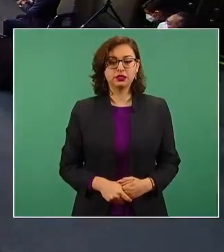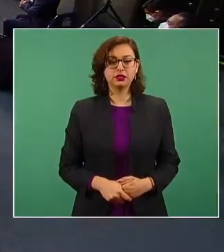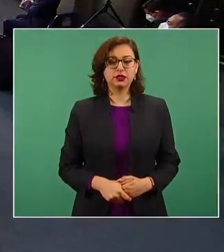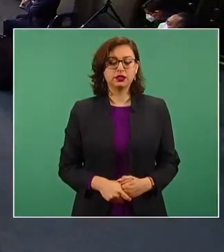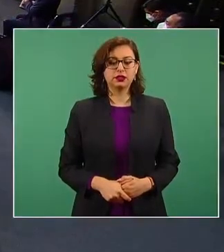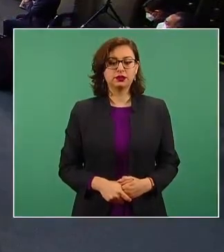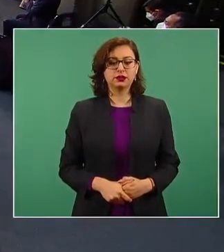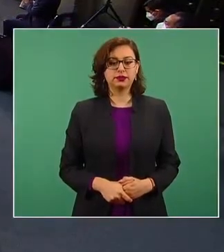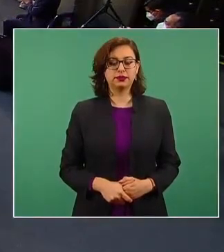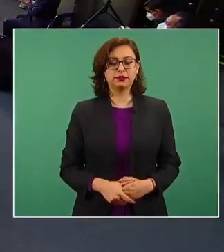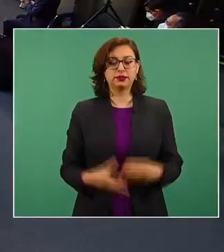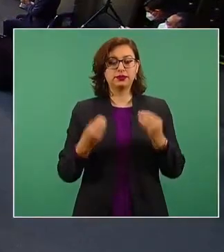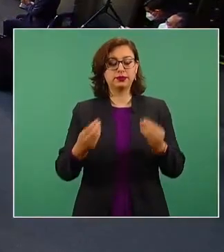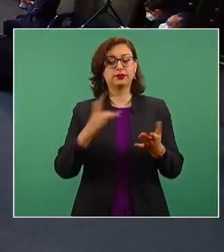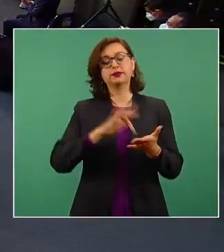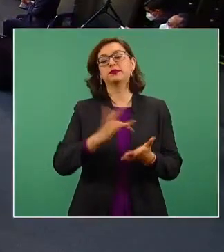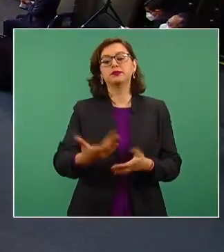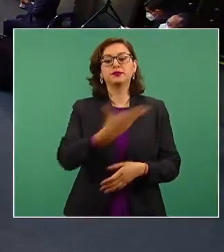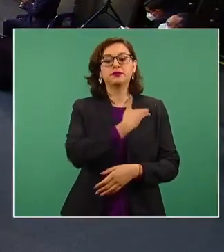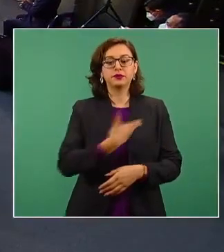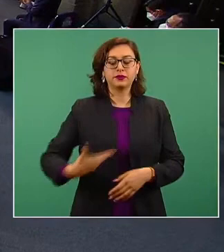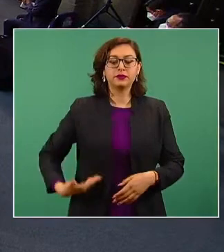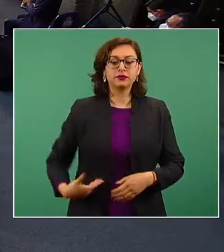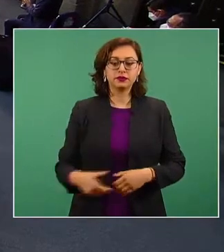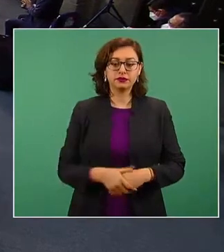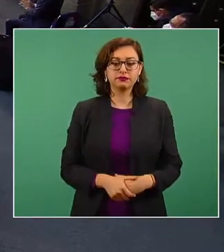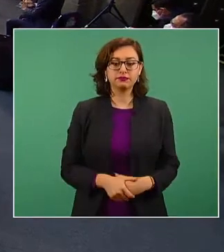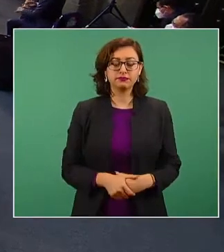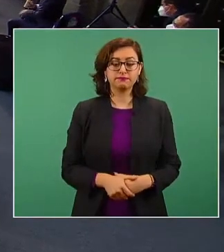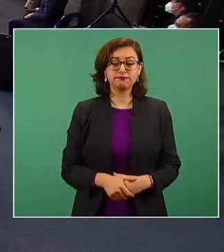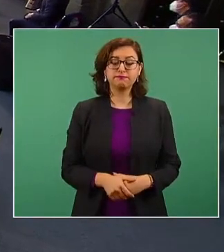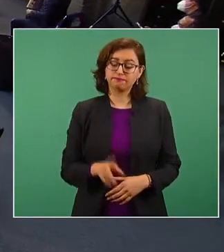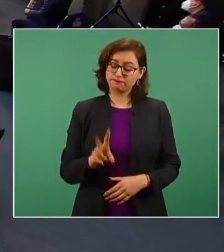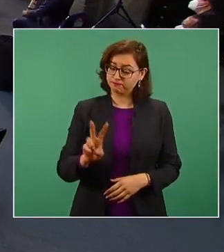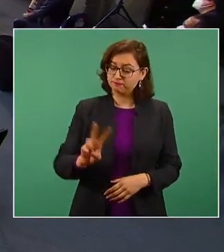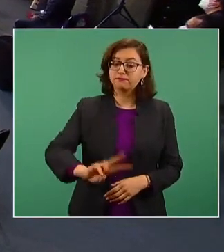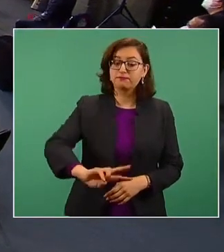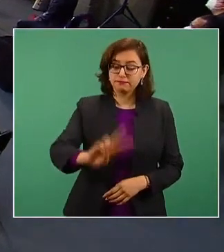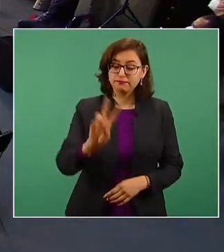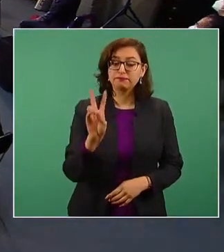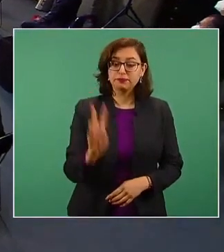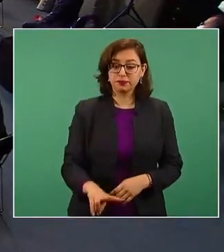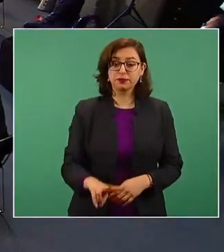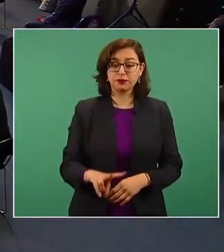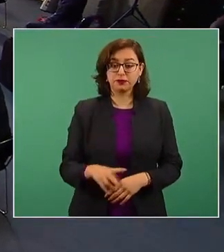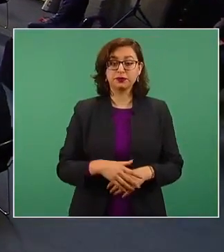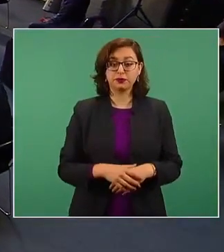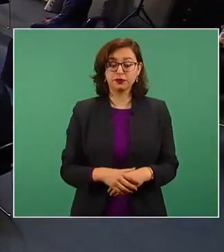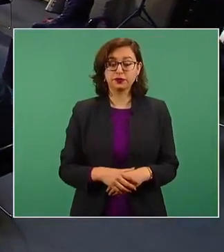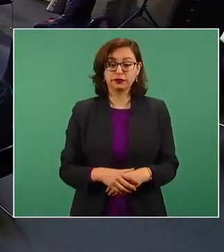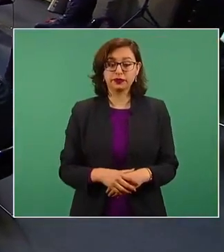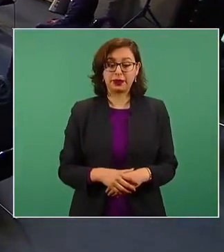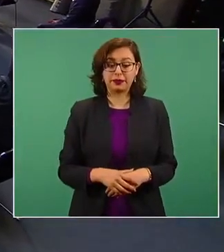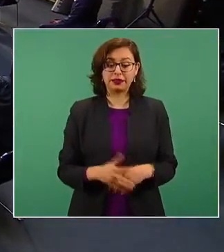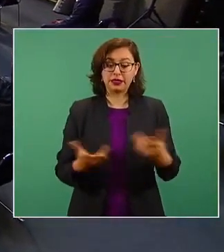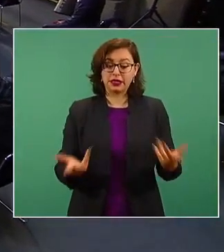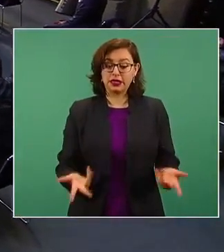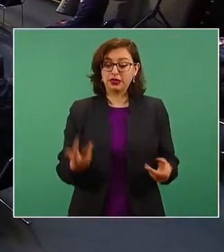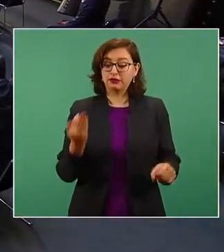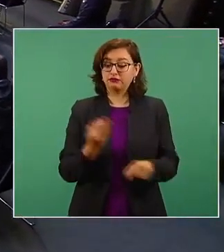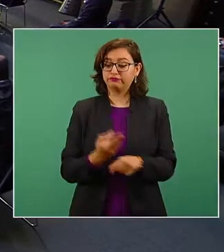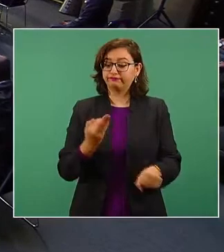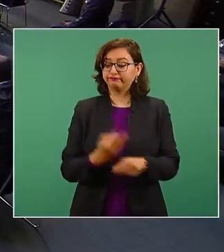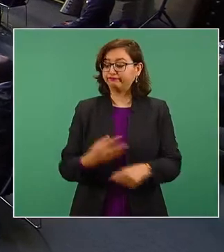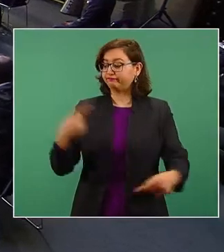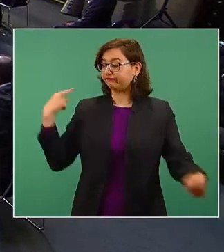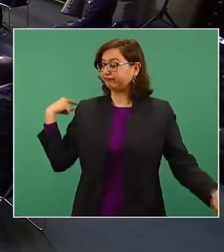Muchas gracias, presidente. En efecto, uno de los principales impactos producto de la pandemia en la